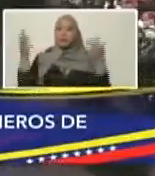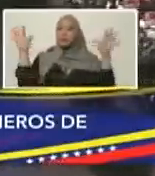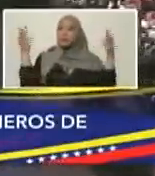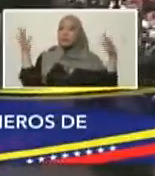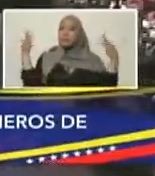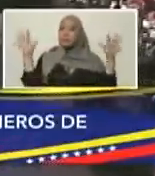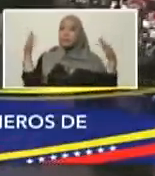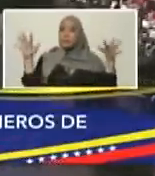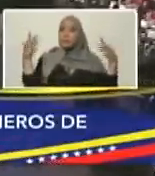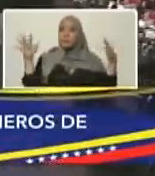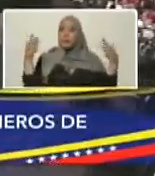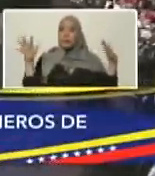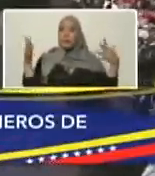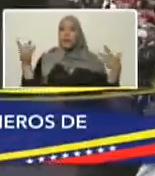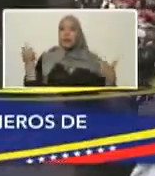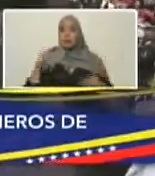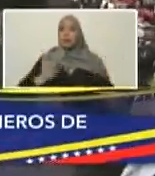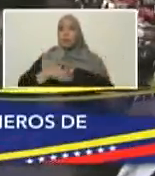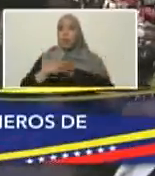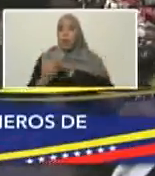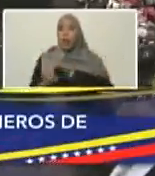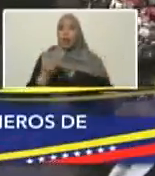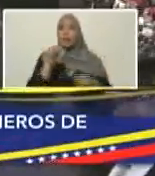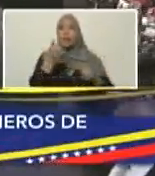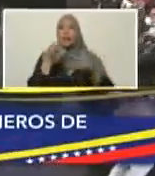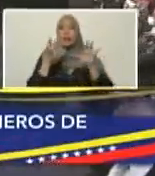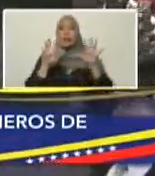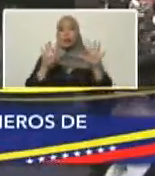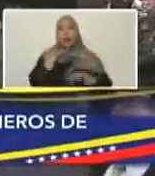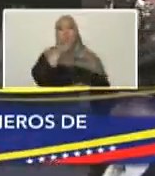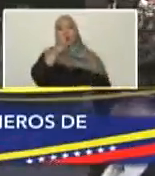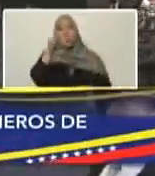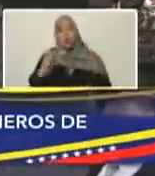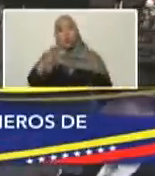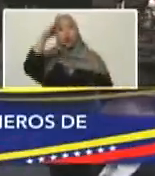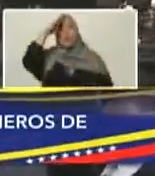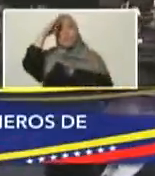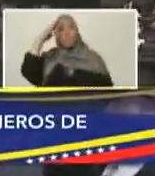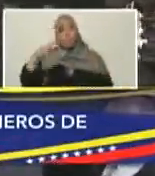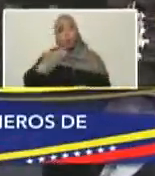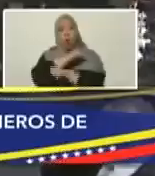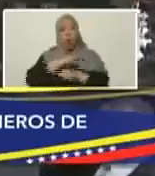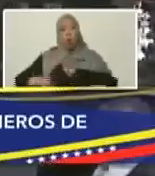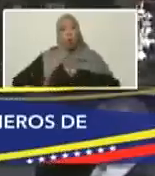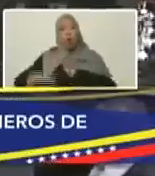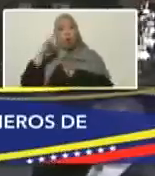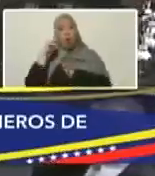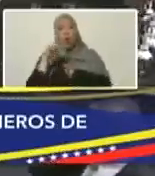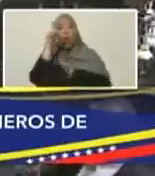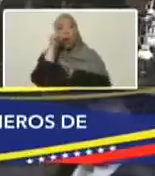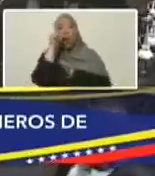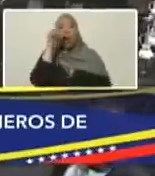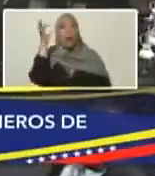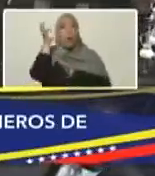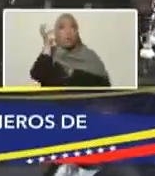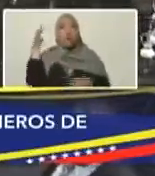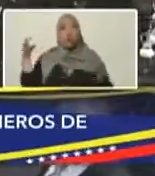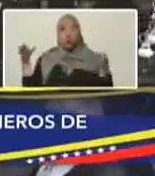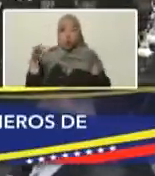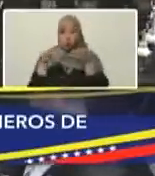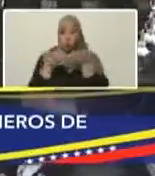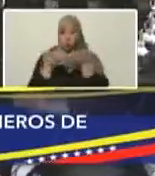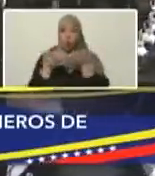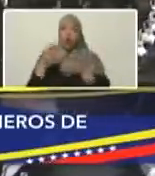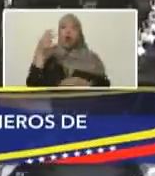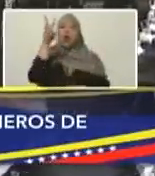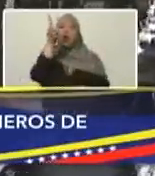Ha quedado autorizado el ascenso general de brigada, 19 oficiales de la Guardia Nacional Bolivariana, hombres y mujeres del cuerpo castrense, enaltecen